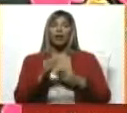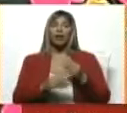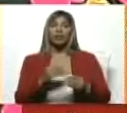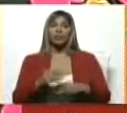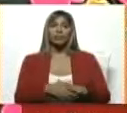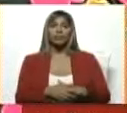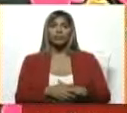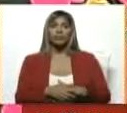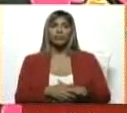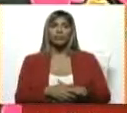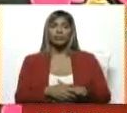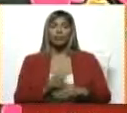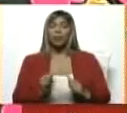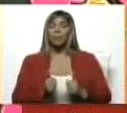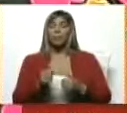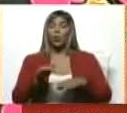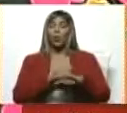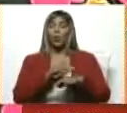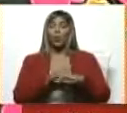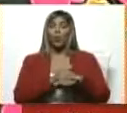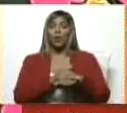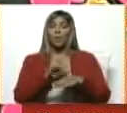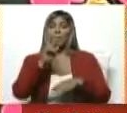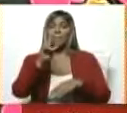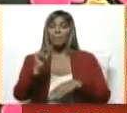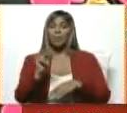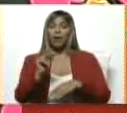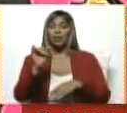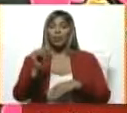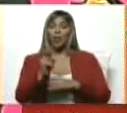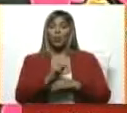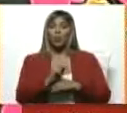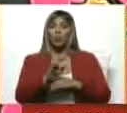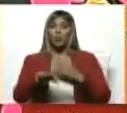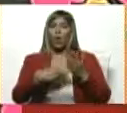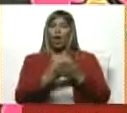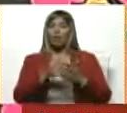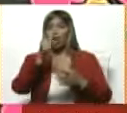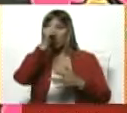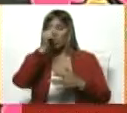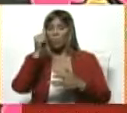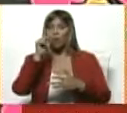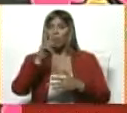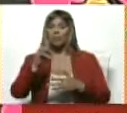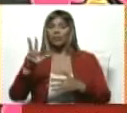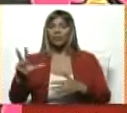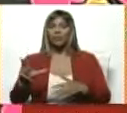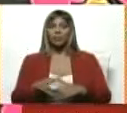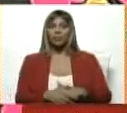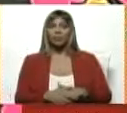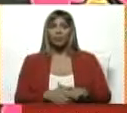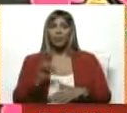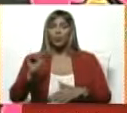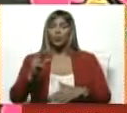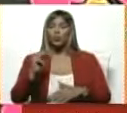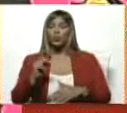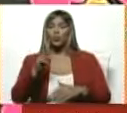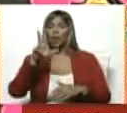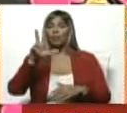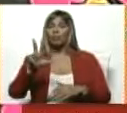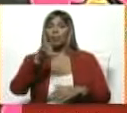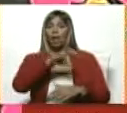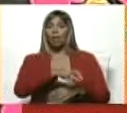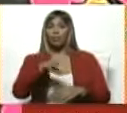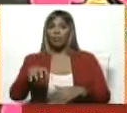desarrollando desde el jueves 20 de junio hasta el domingo 23 en tres estados del